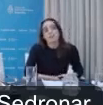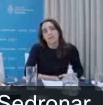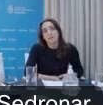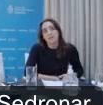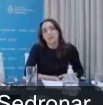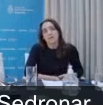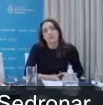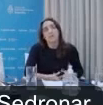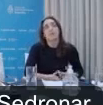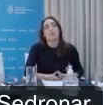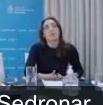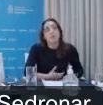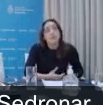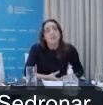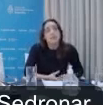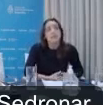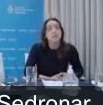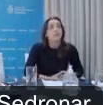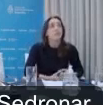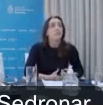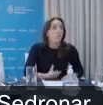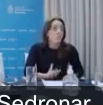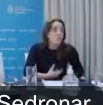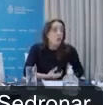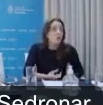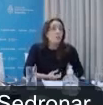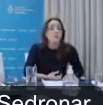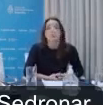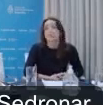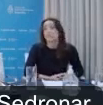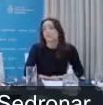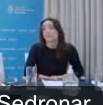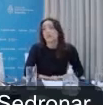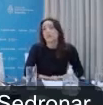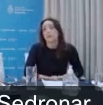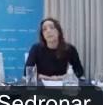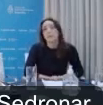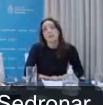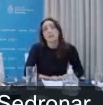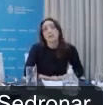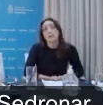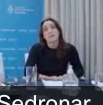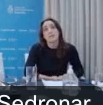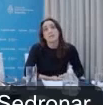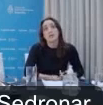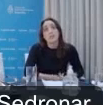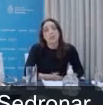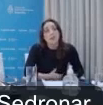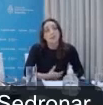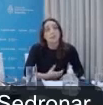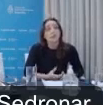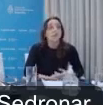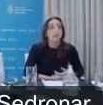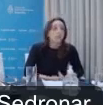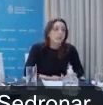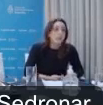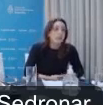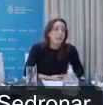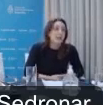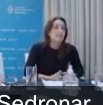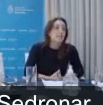buscar trabajos más prematuramente, ¿no?, con menos formación, por lo tanto, trabajos peores pagos, no